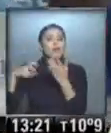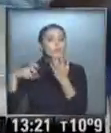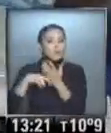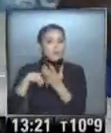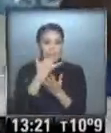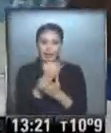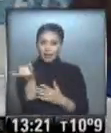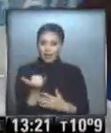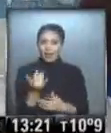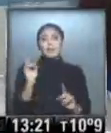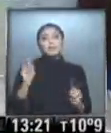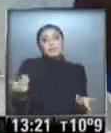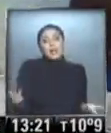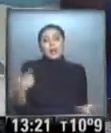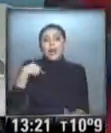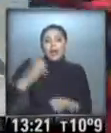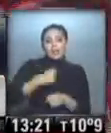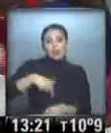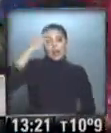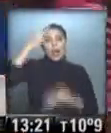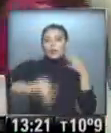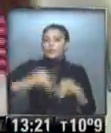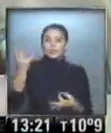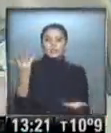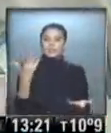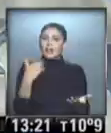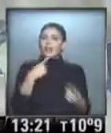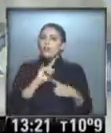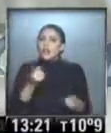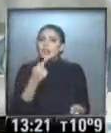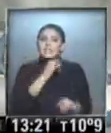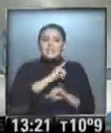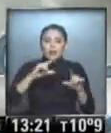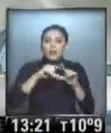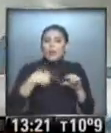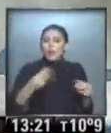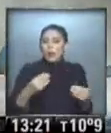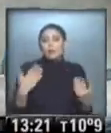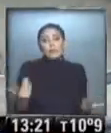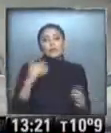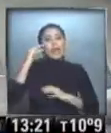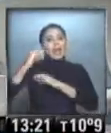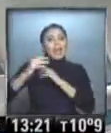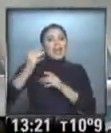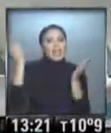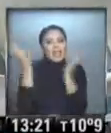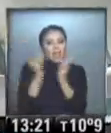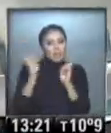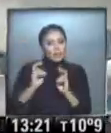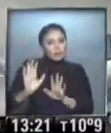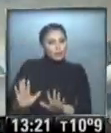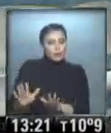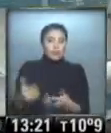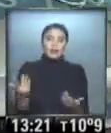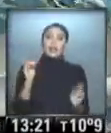causa, pero particularmente que la justicia todavía no ha precisado qué número es este, por lo tanto tampoco ha avanzado la investigación en este sentido.